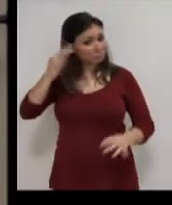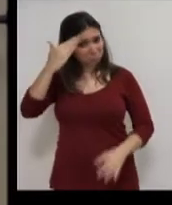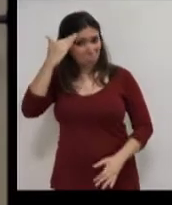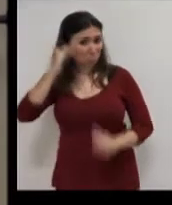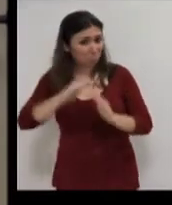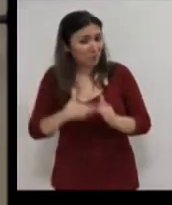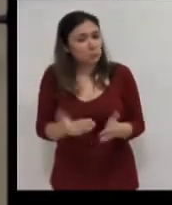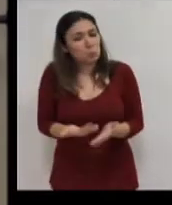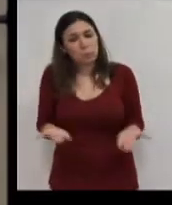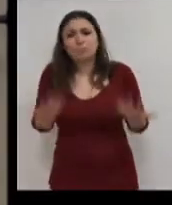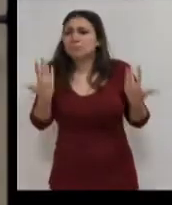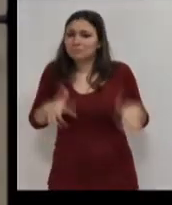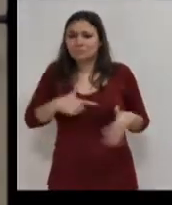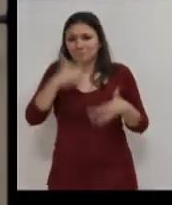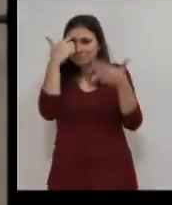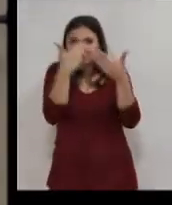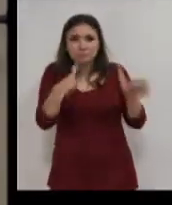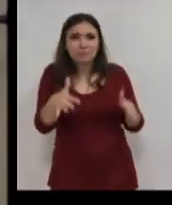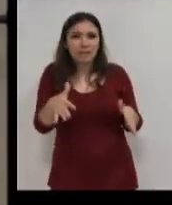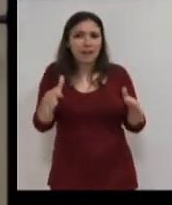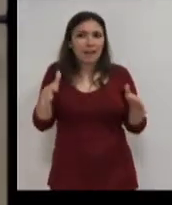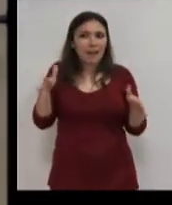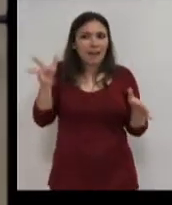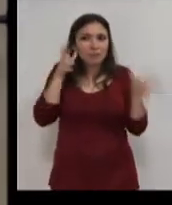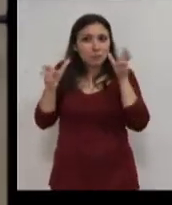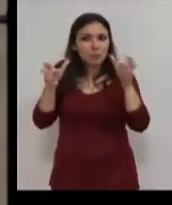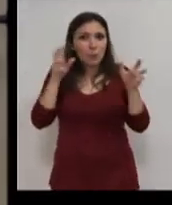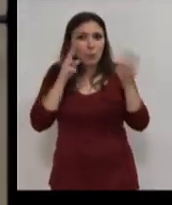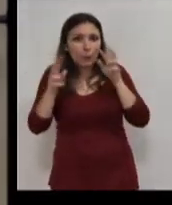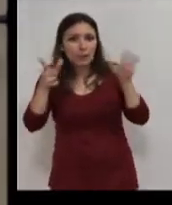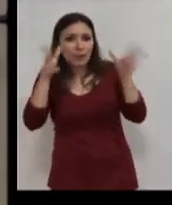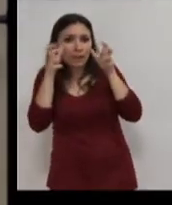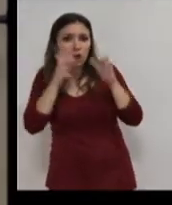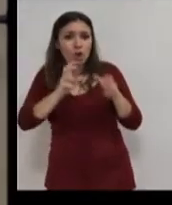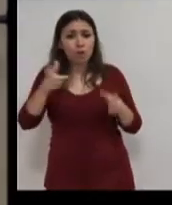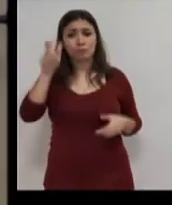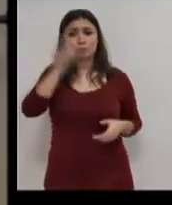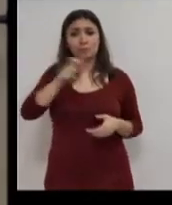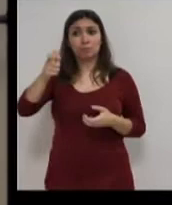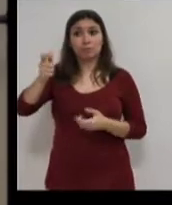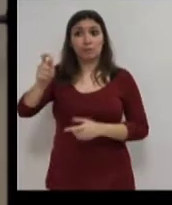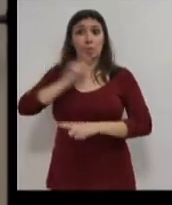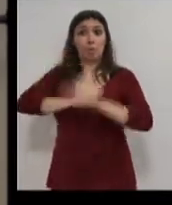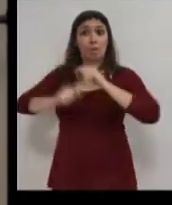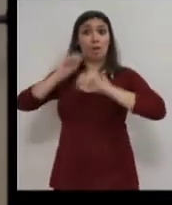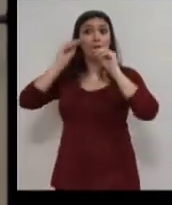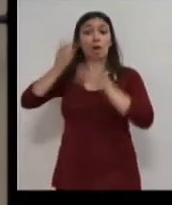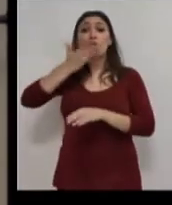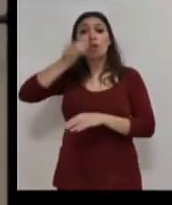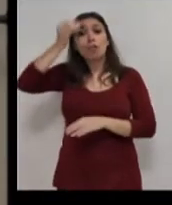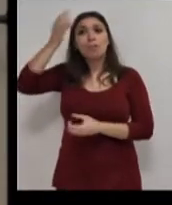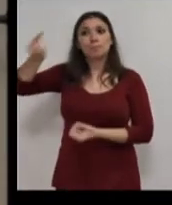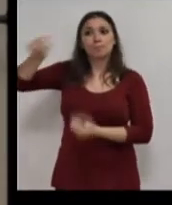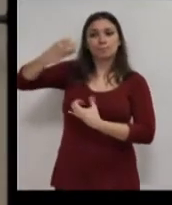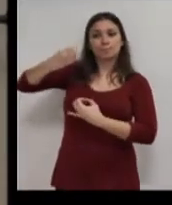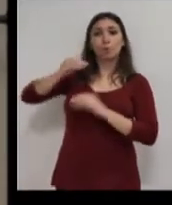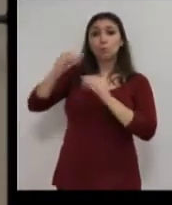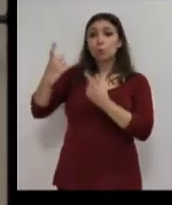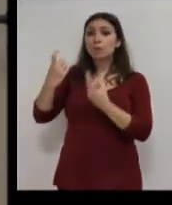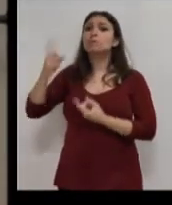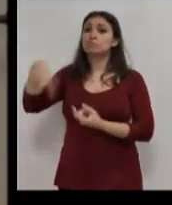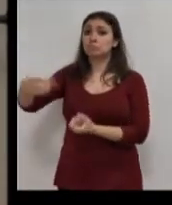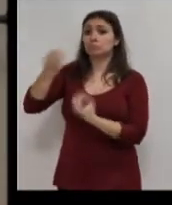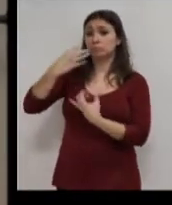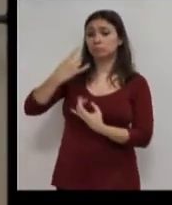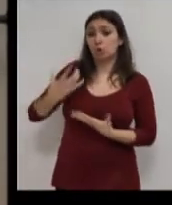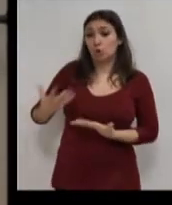lo que sí tenemos son todos nuestros sentidos abiertos a escuchar, a ver, a sentir como esas otras personas que nos